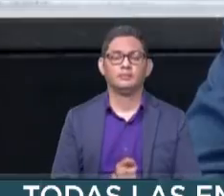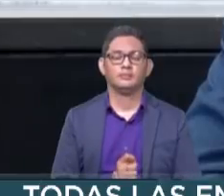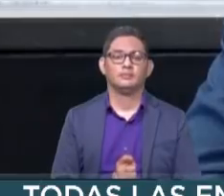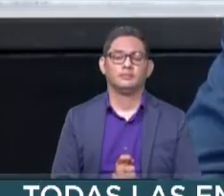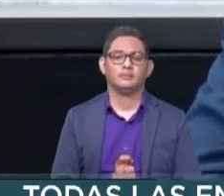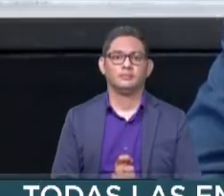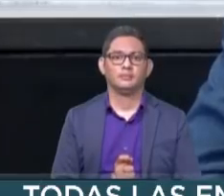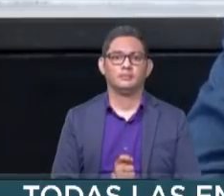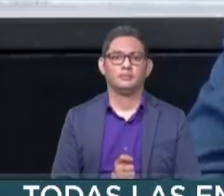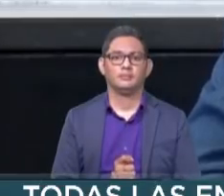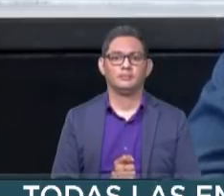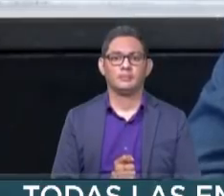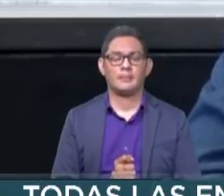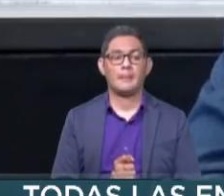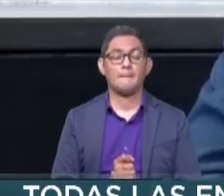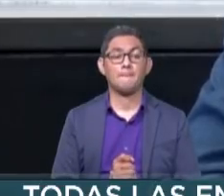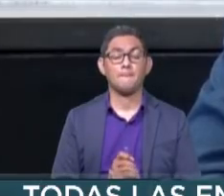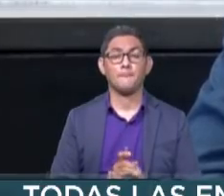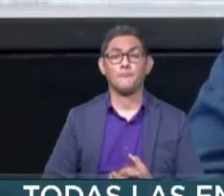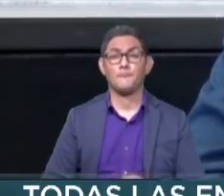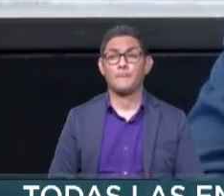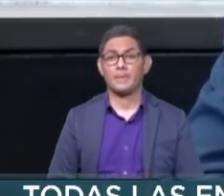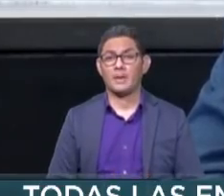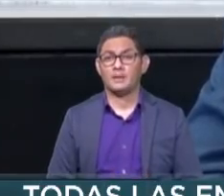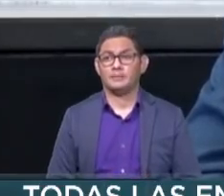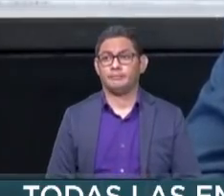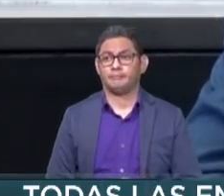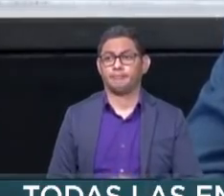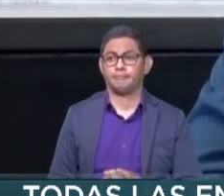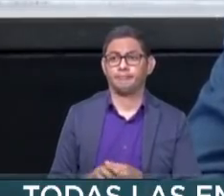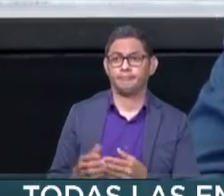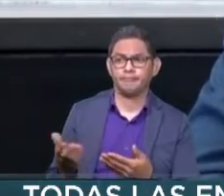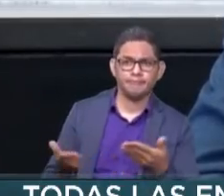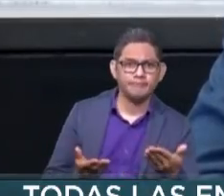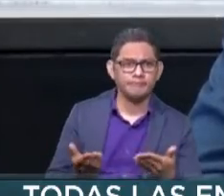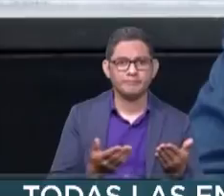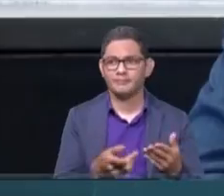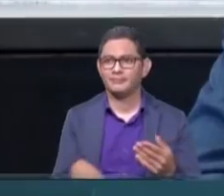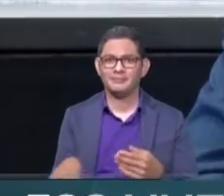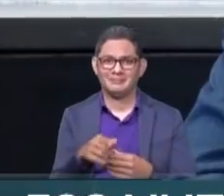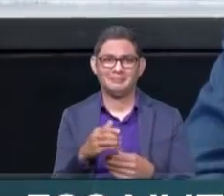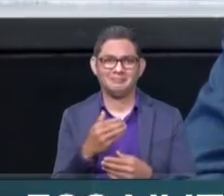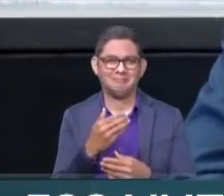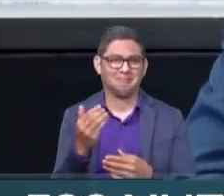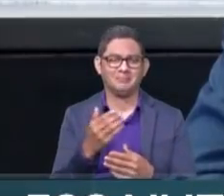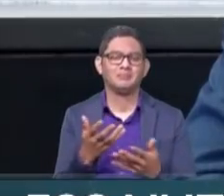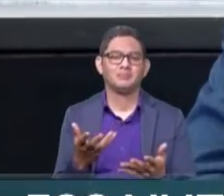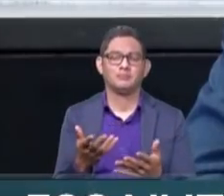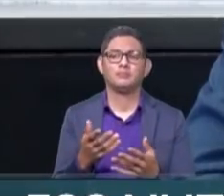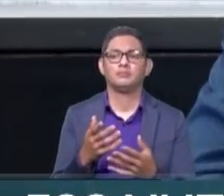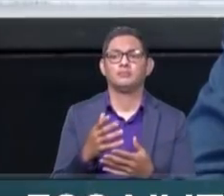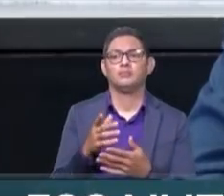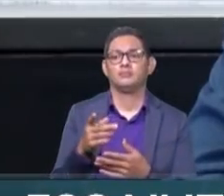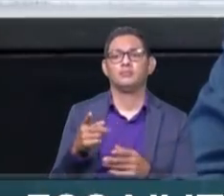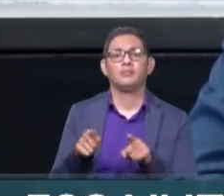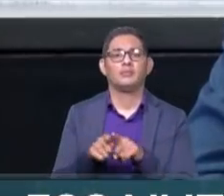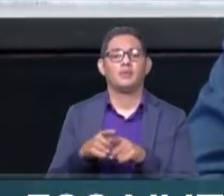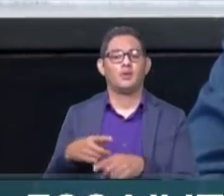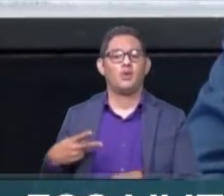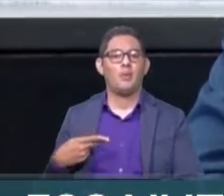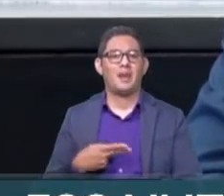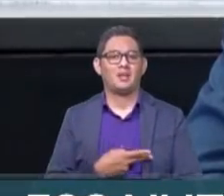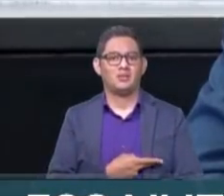nacional. Para brindar mejor atención a la población, se está reprogramando las cirugías